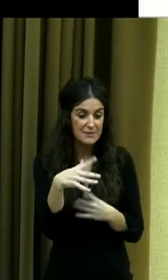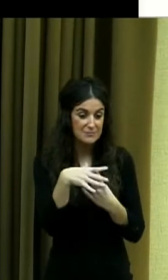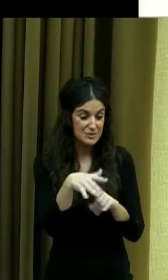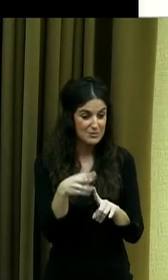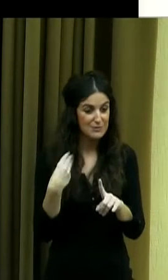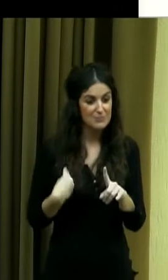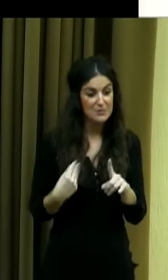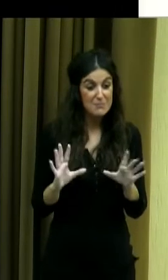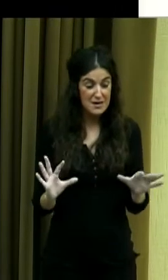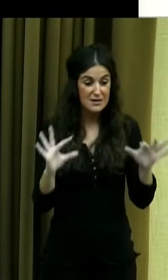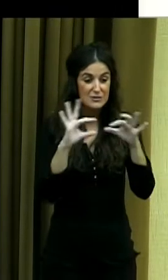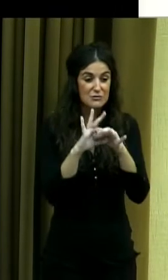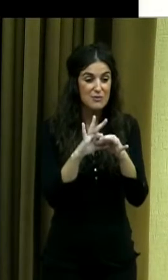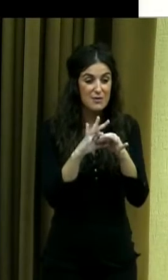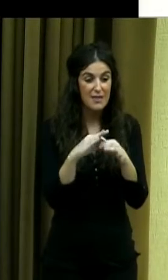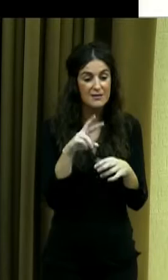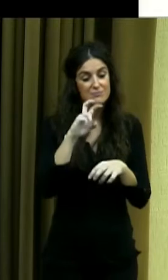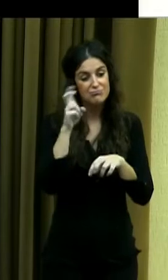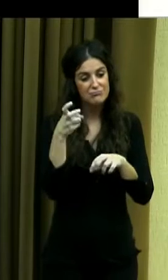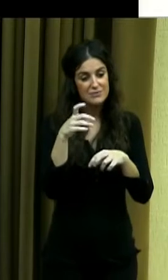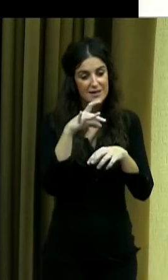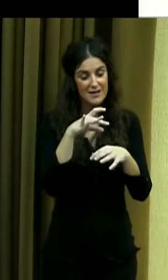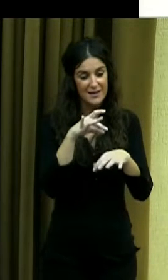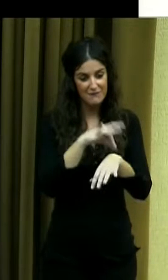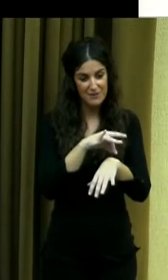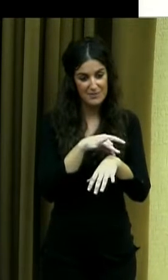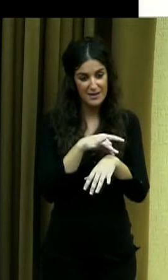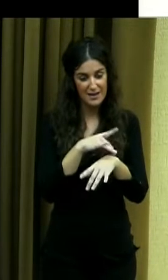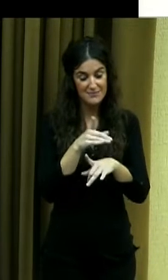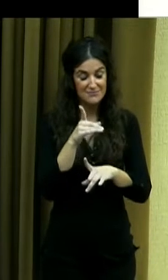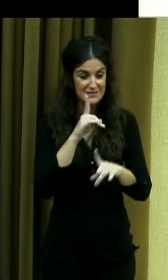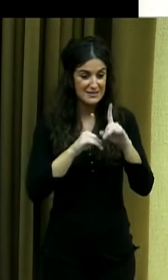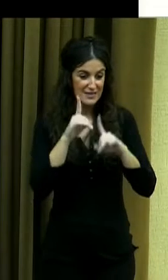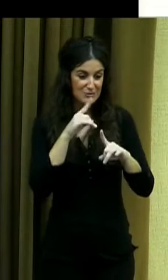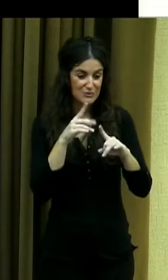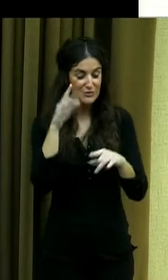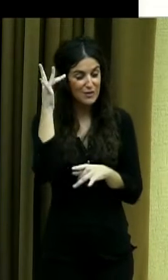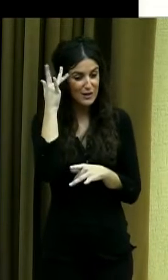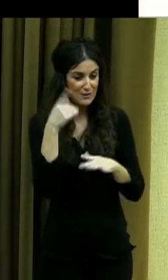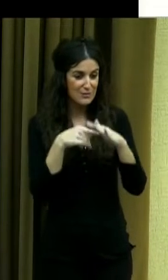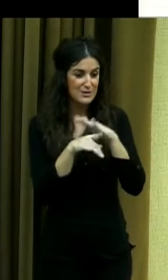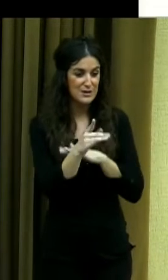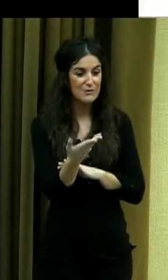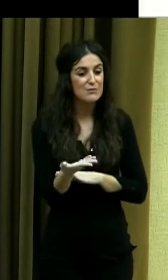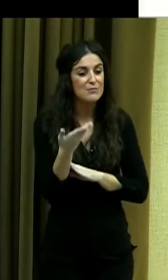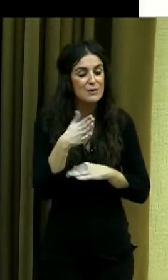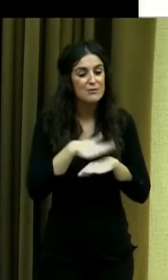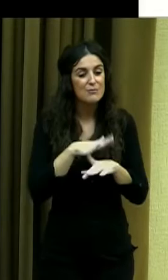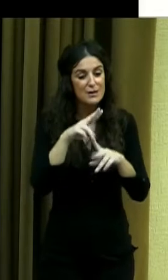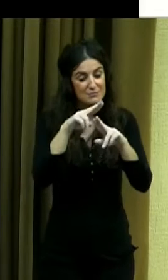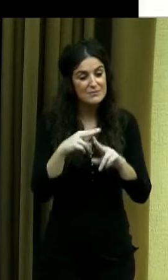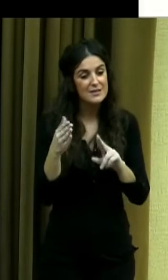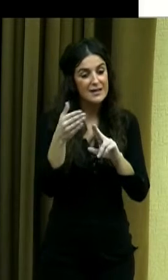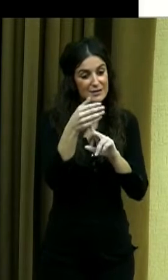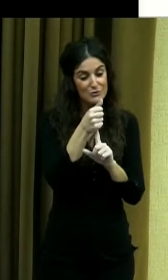haber asociada mucha comorbilidad con otros trastornos del neurodesarrollo. Y eso es importante de cara a hacer un diagnóstico diferencial